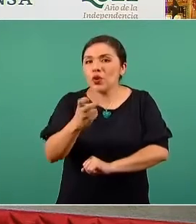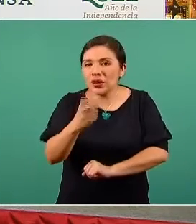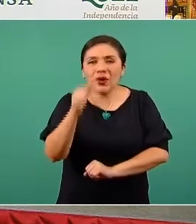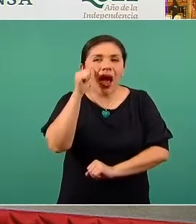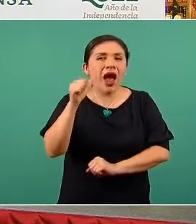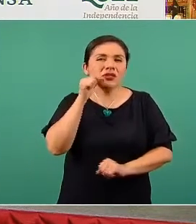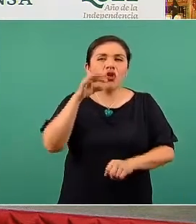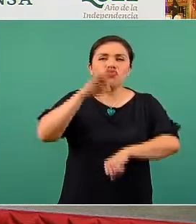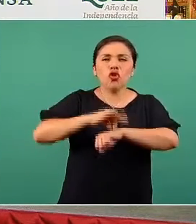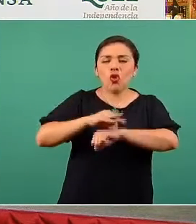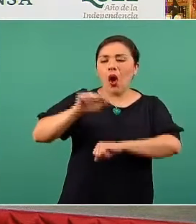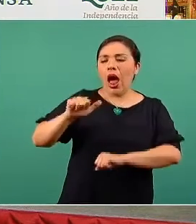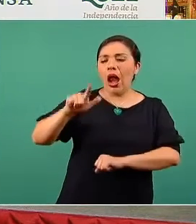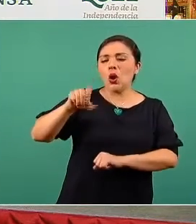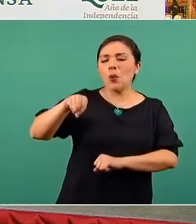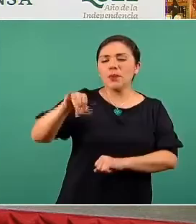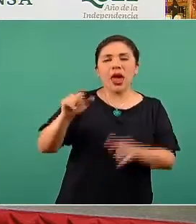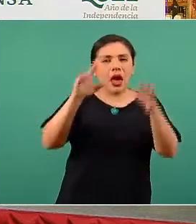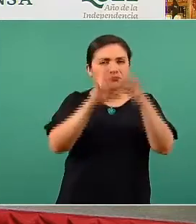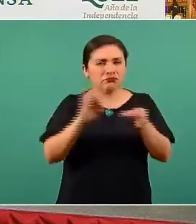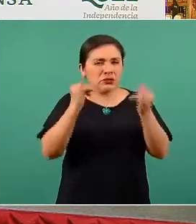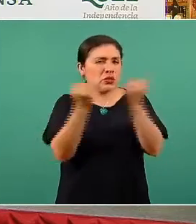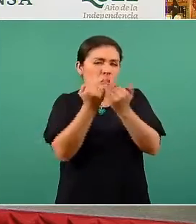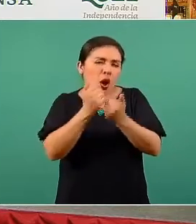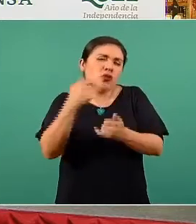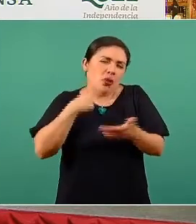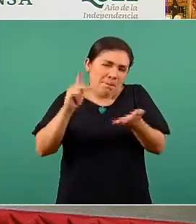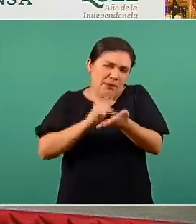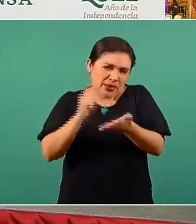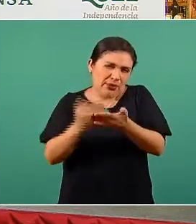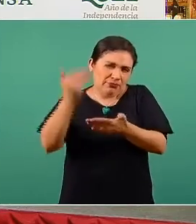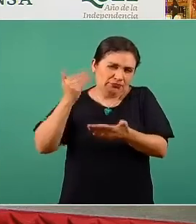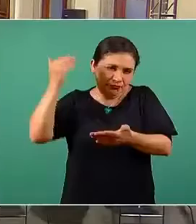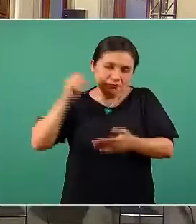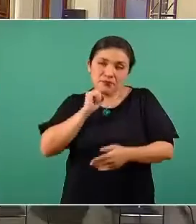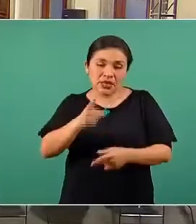explicó ayer el doctor Alomía, es lo que hemos explicado en otras ocasiones. Por favor.